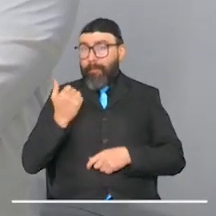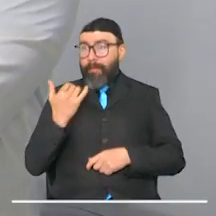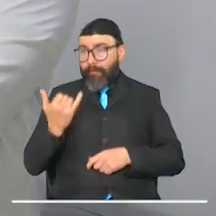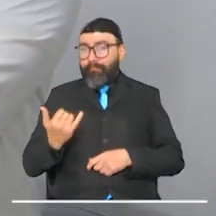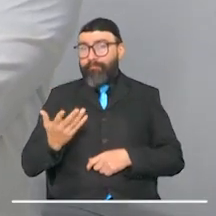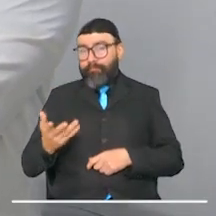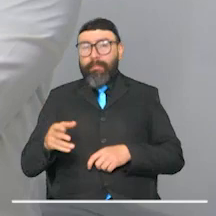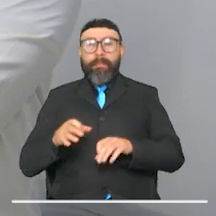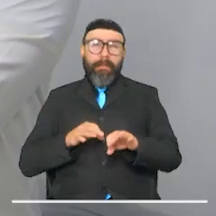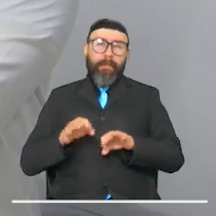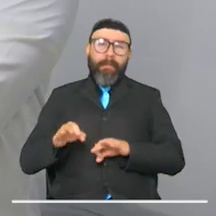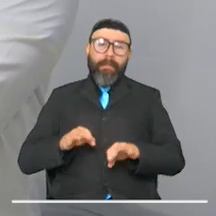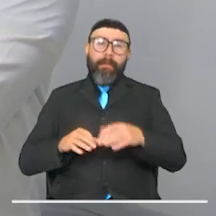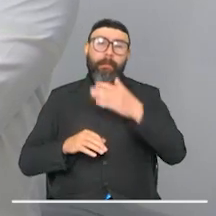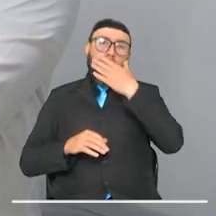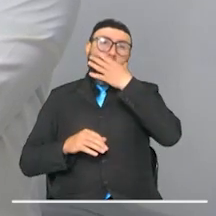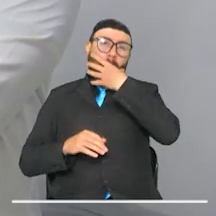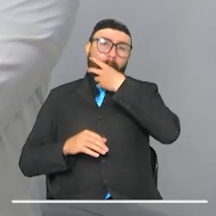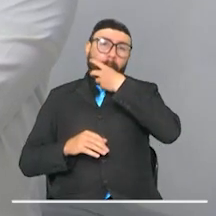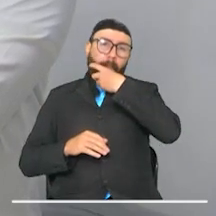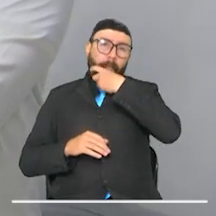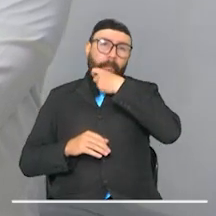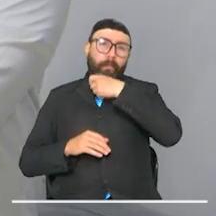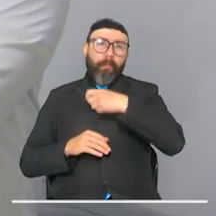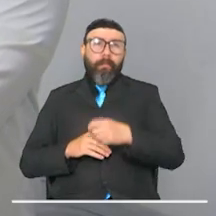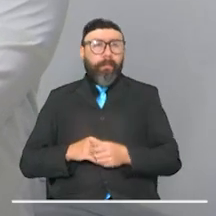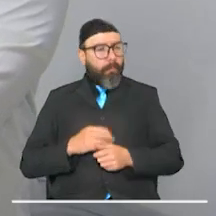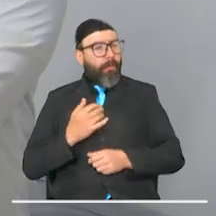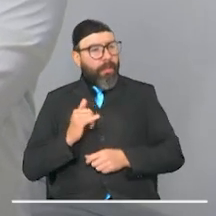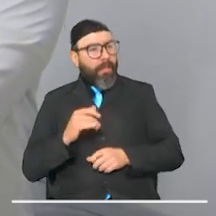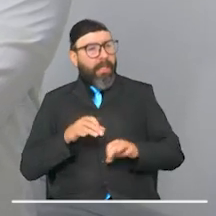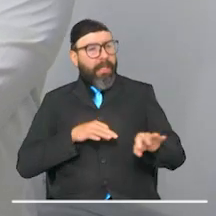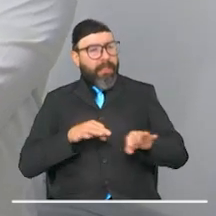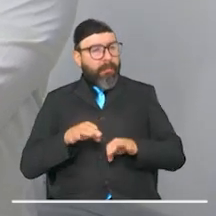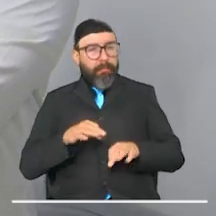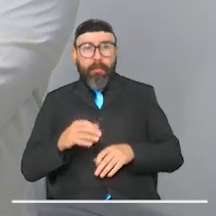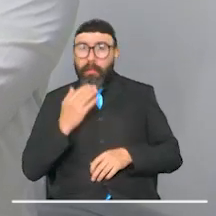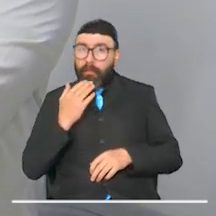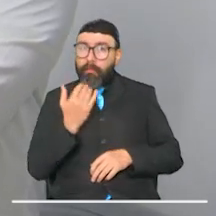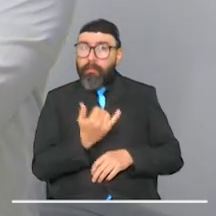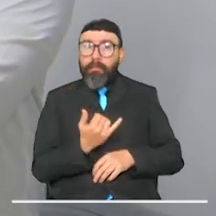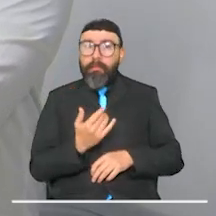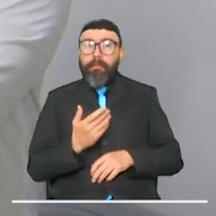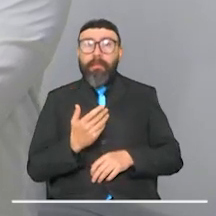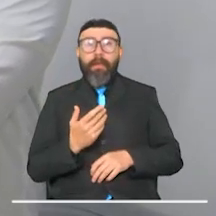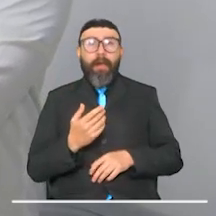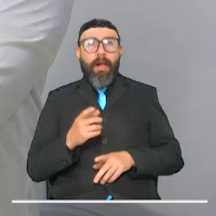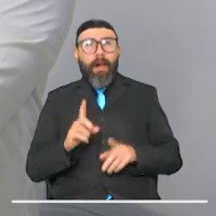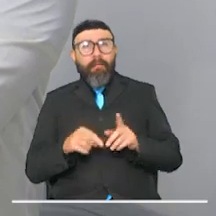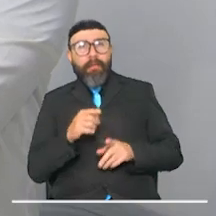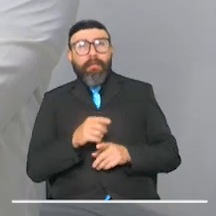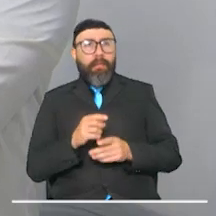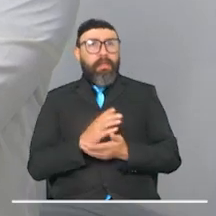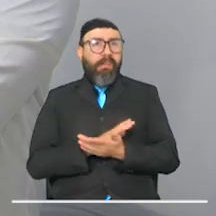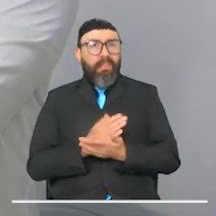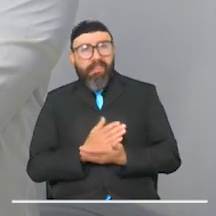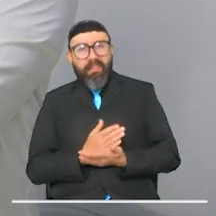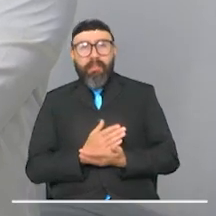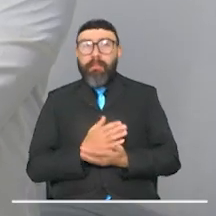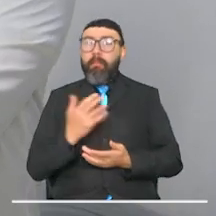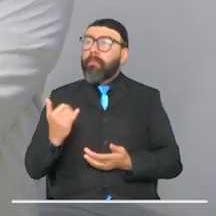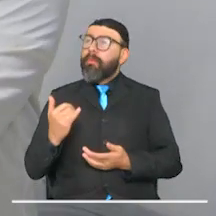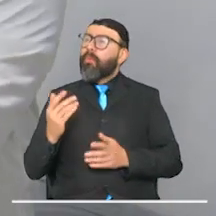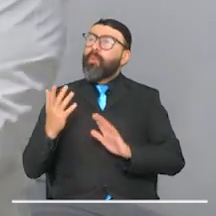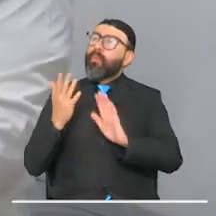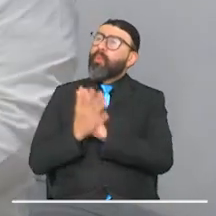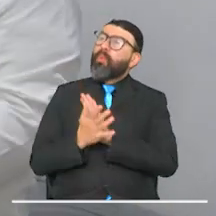los pacientes hablando un poquito ya como del tratamiento de de las disfunciones vasculares que nos puedes contar